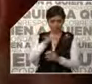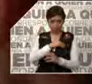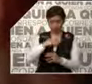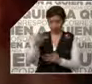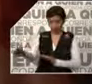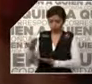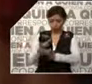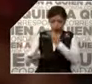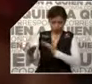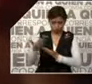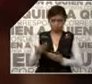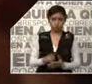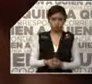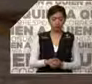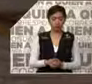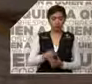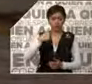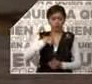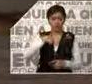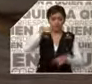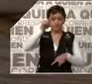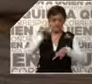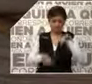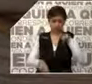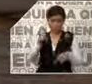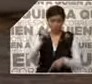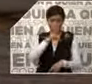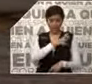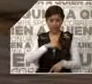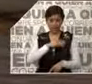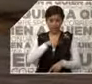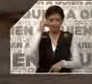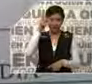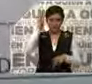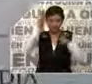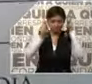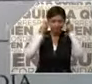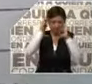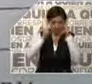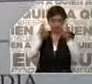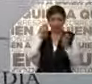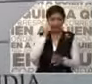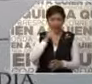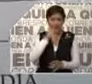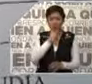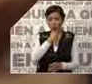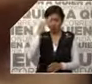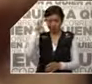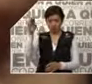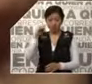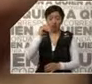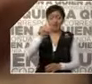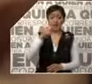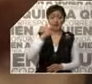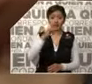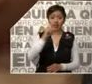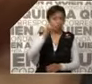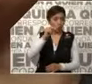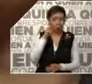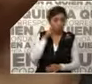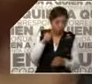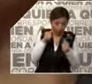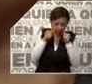custodia compartida me quitan a mí un día para un régimen de visitas que le dan a este señor. Declara que el magistrado no tomó en